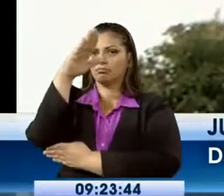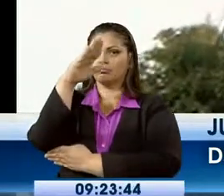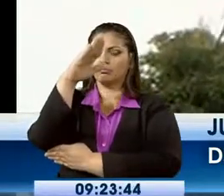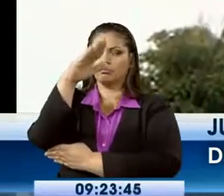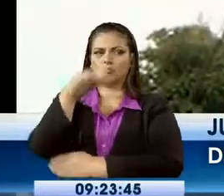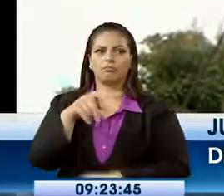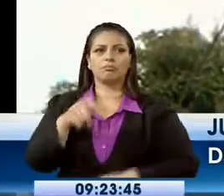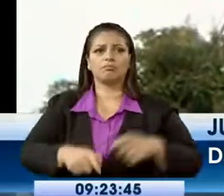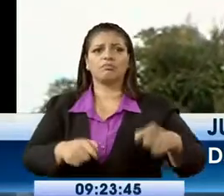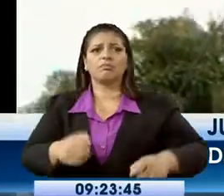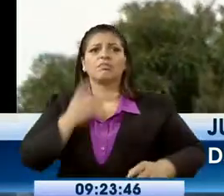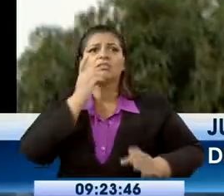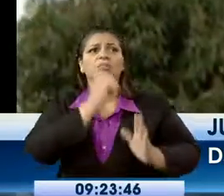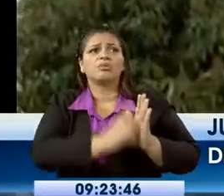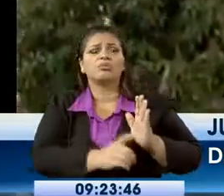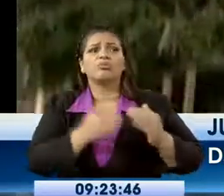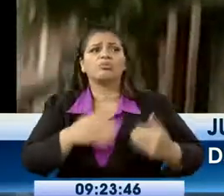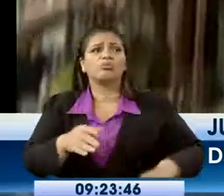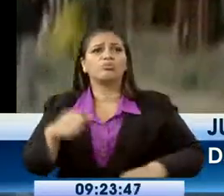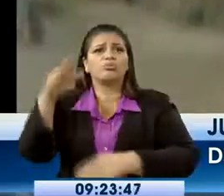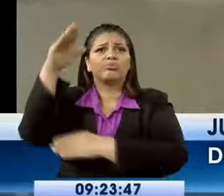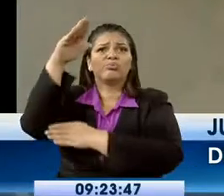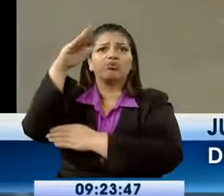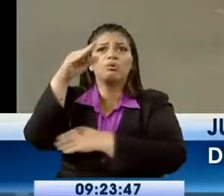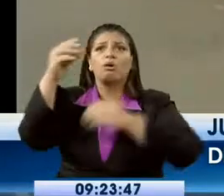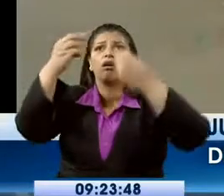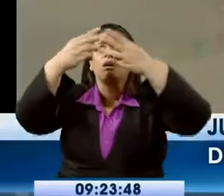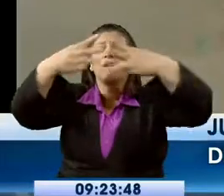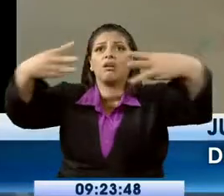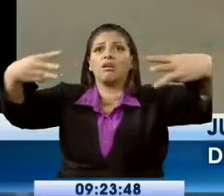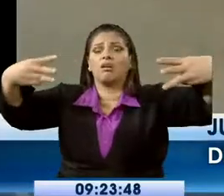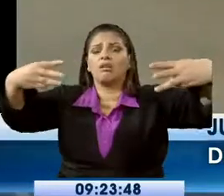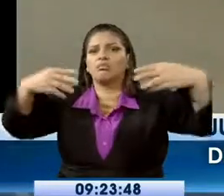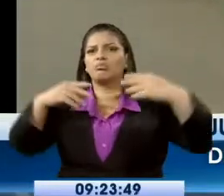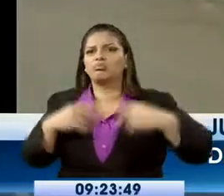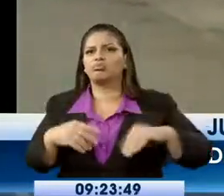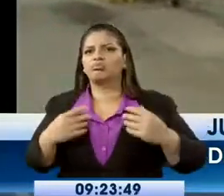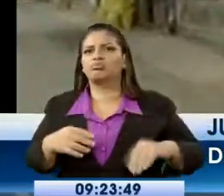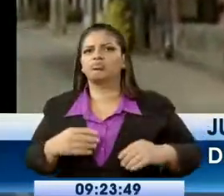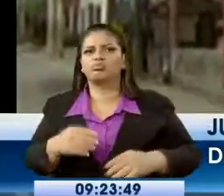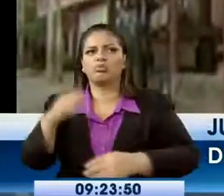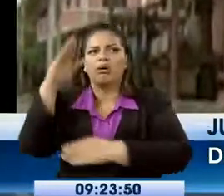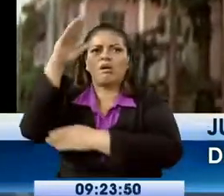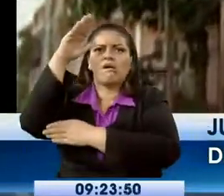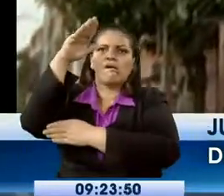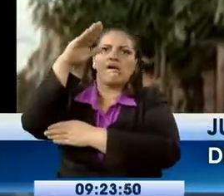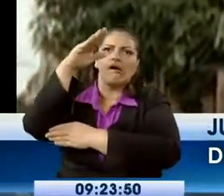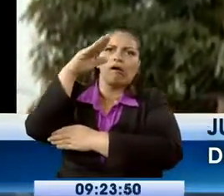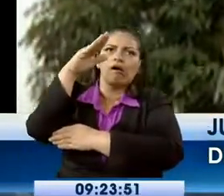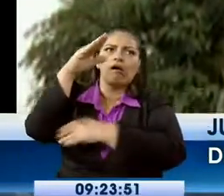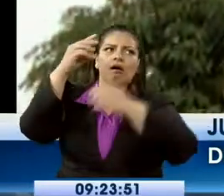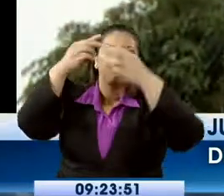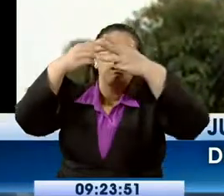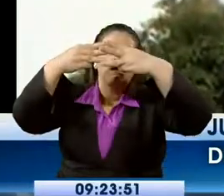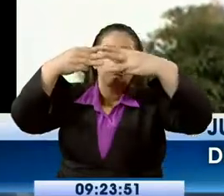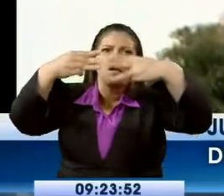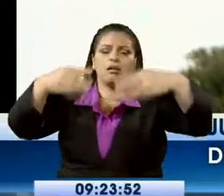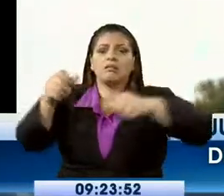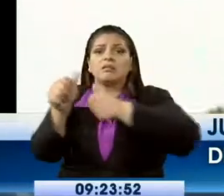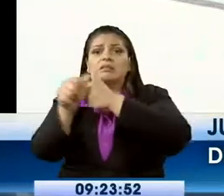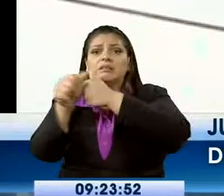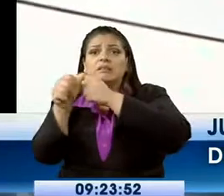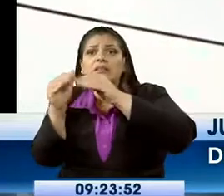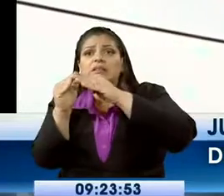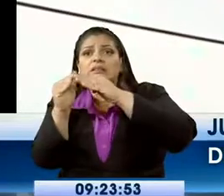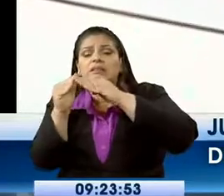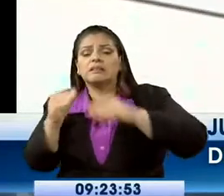habitantes de este punto es que aparte los cables de alta tensión, lo que ellos nos dicen, ya, están un poco caídos, están cercanos a las viviendas. Vamos a